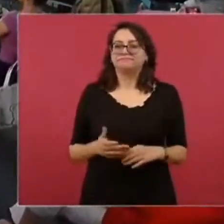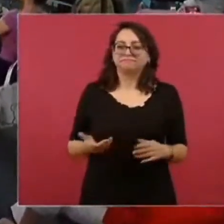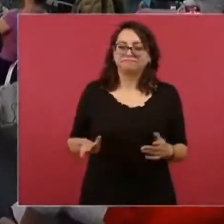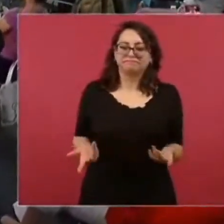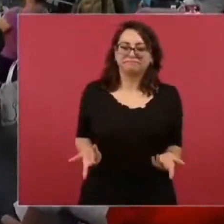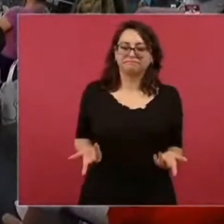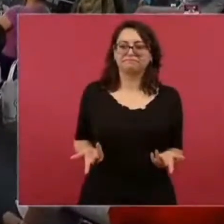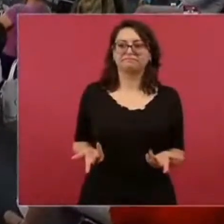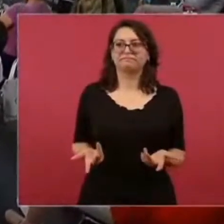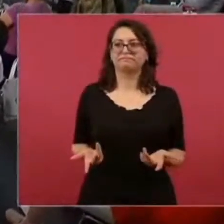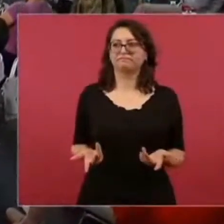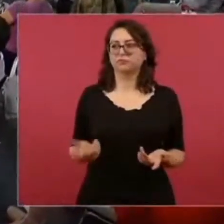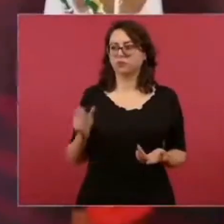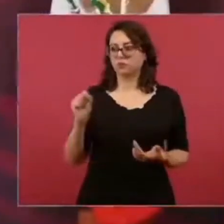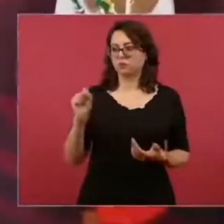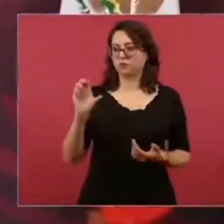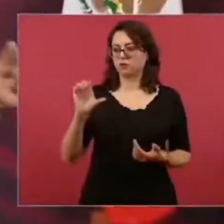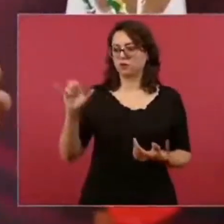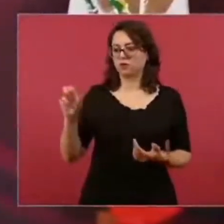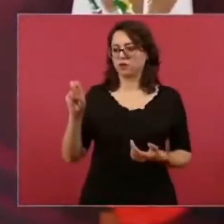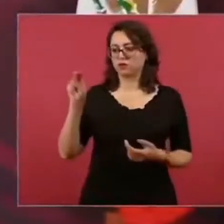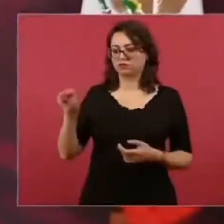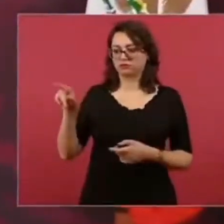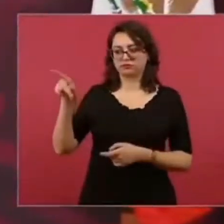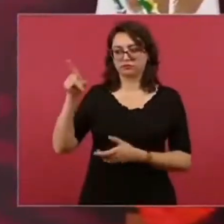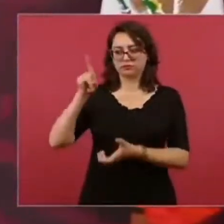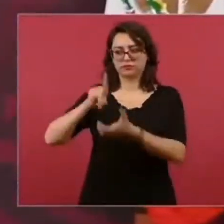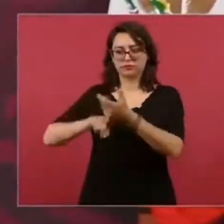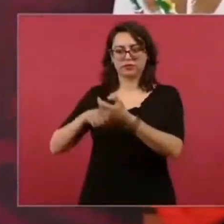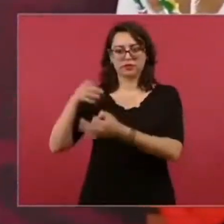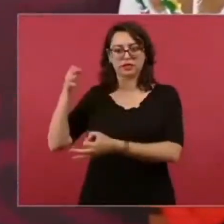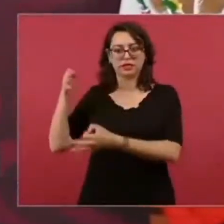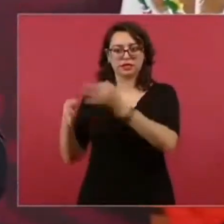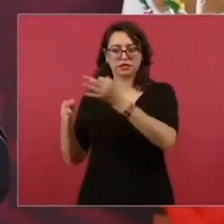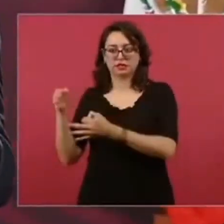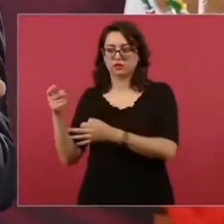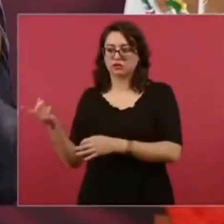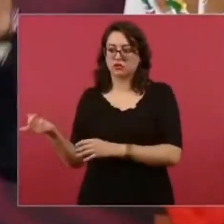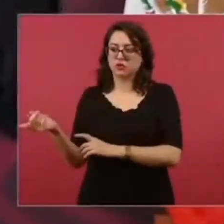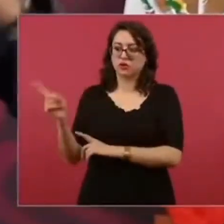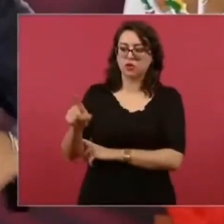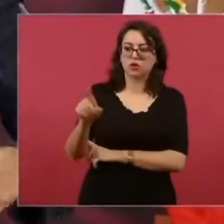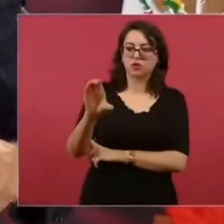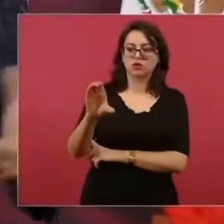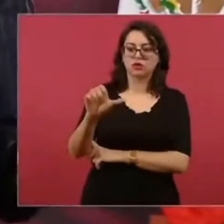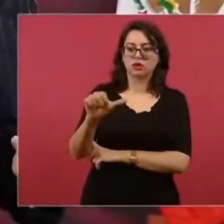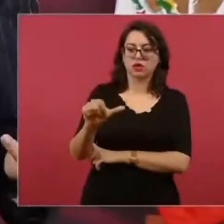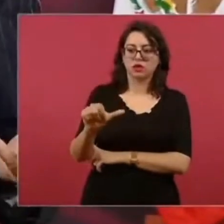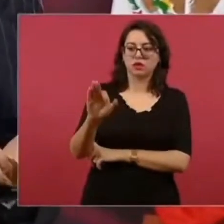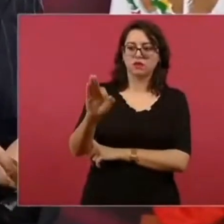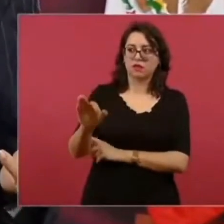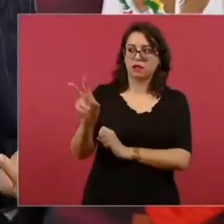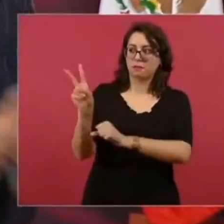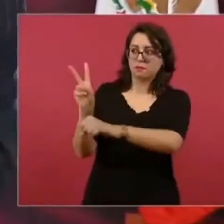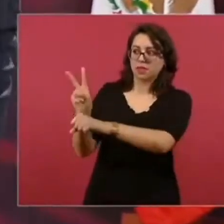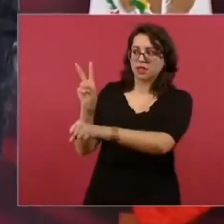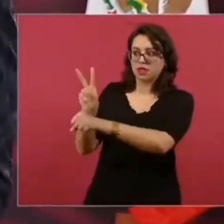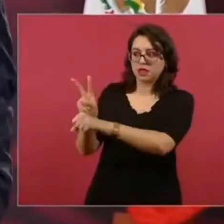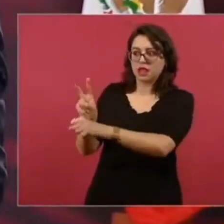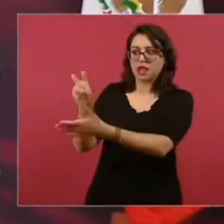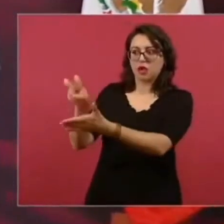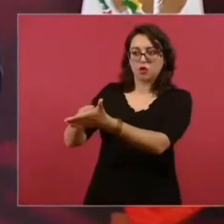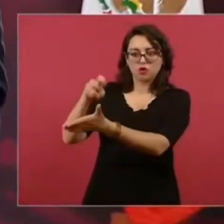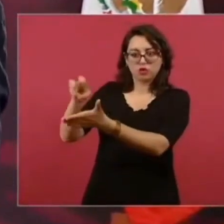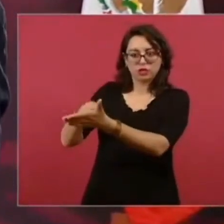la Contraloría o la Fiscalía, Órgano regulador. ¿sí? Al interior del Poder Judicial, para